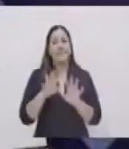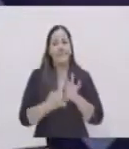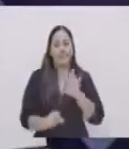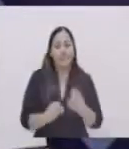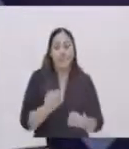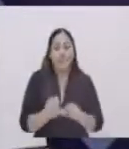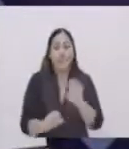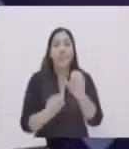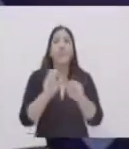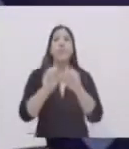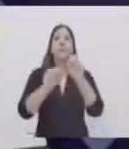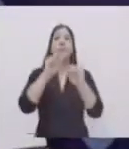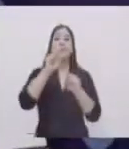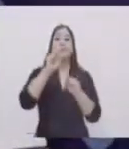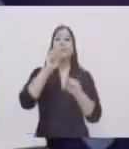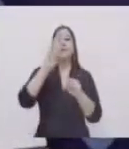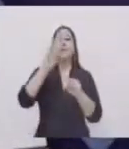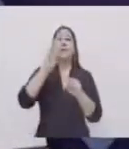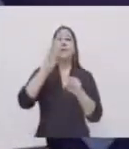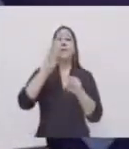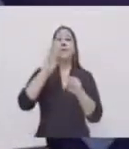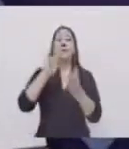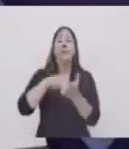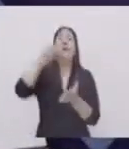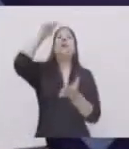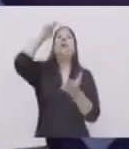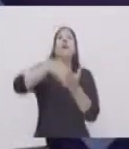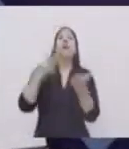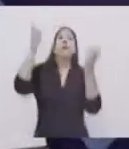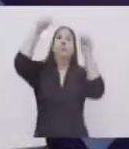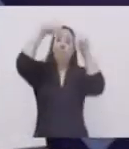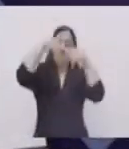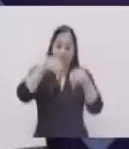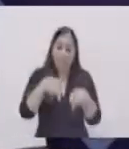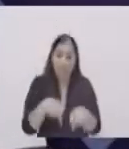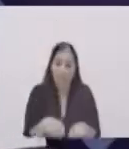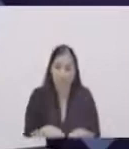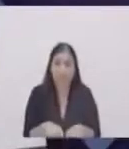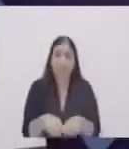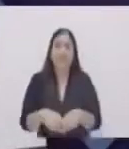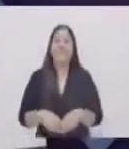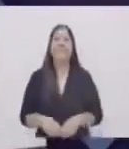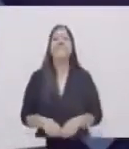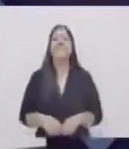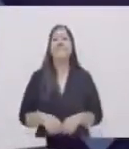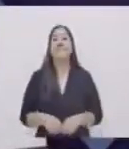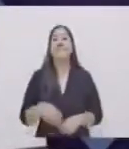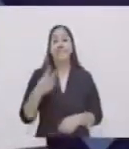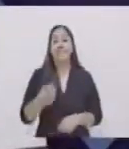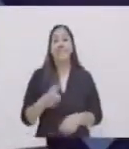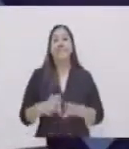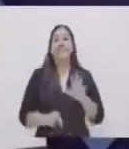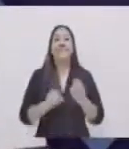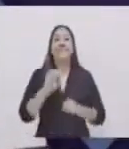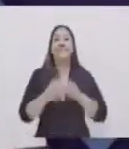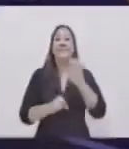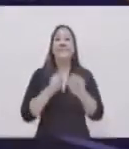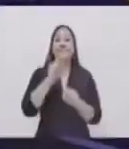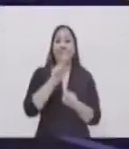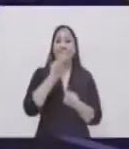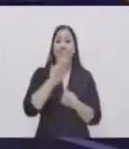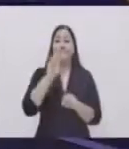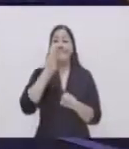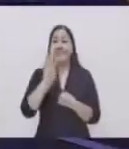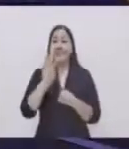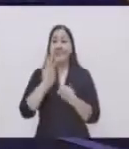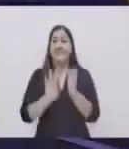nuevamente. Sube la escalera, 1, 2, 3, súbela otra vez, bájala después. Una vez más.